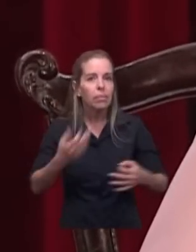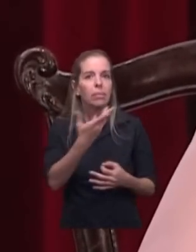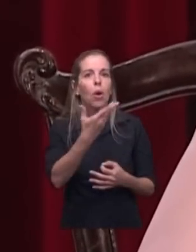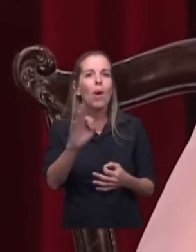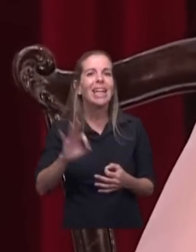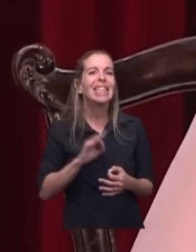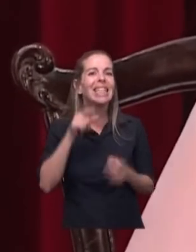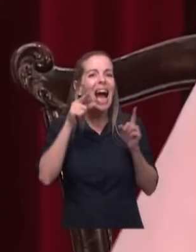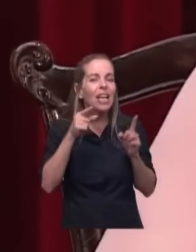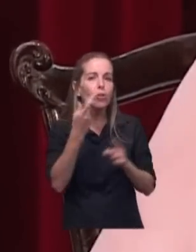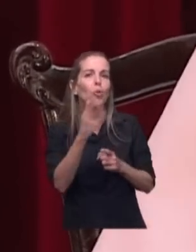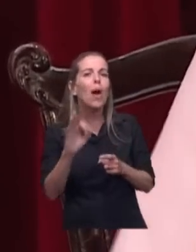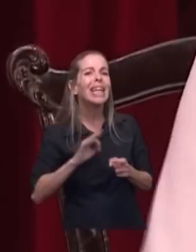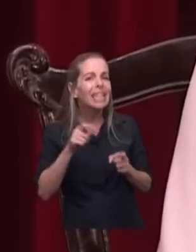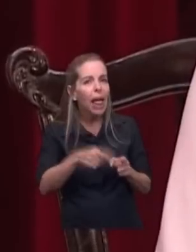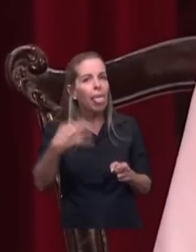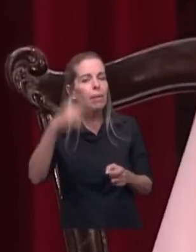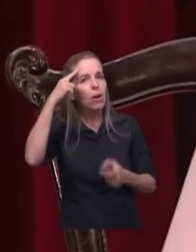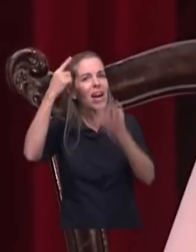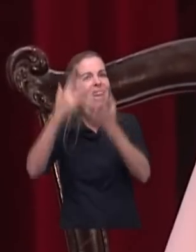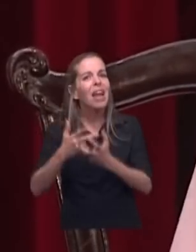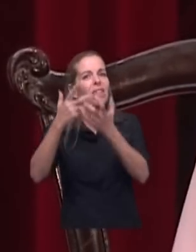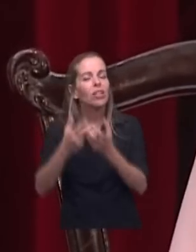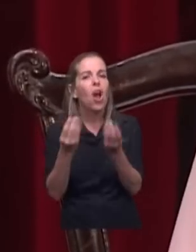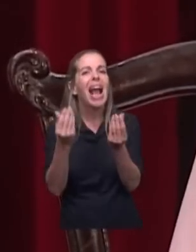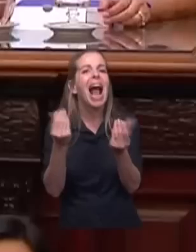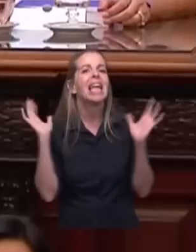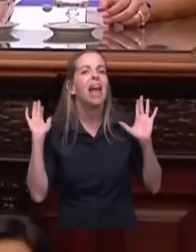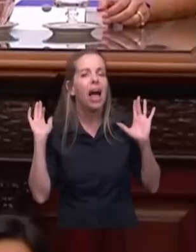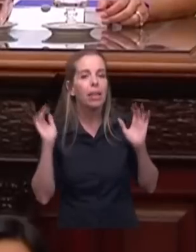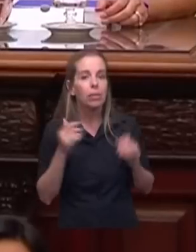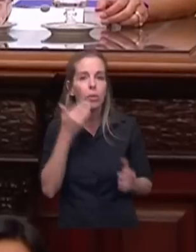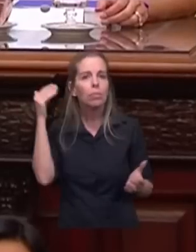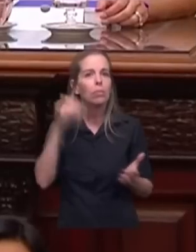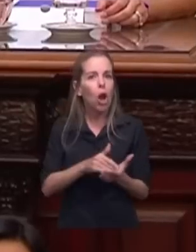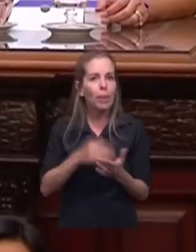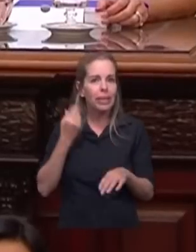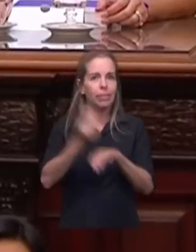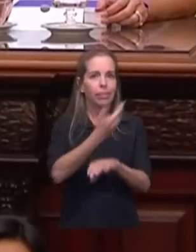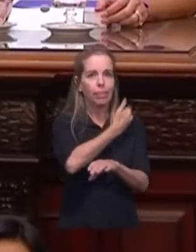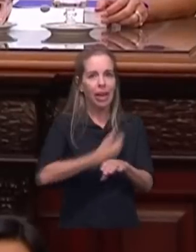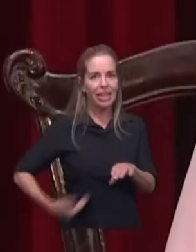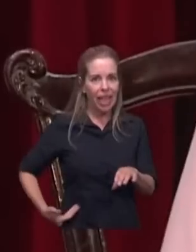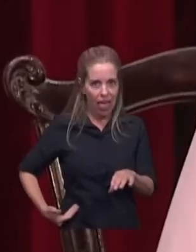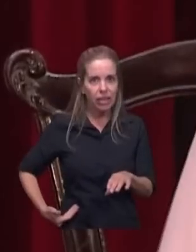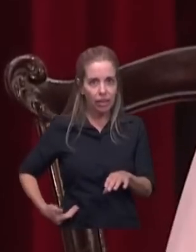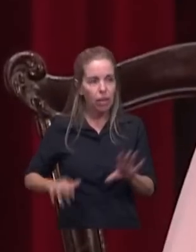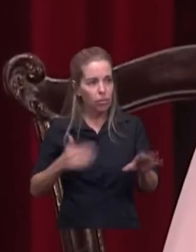debemos reflexionar sobre la calidad de nuestras instituciones. Prometí al asumir la presidencia